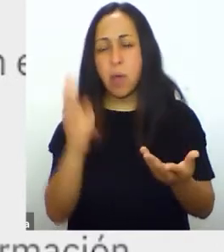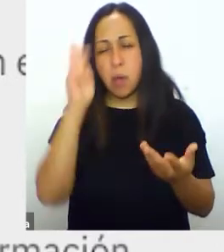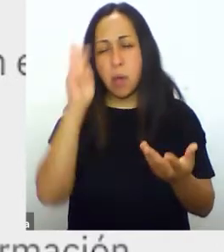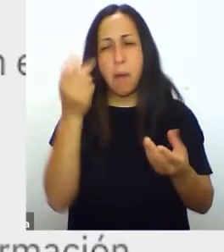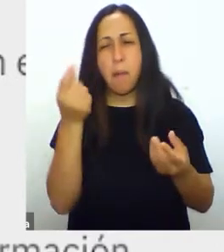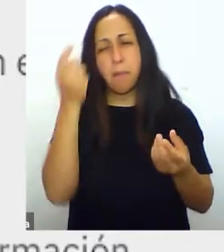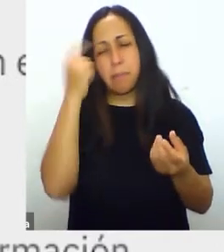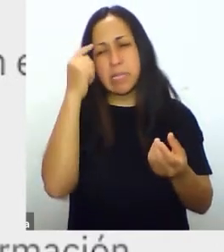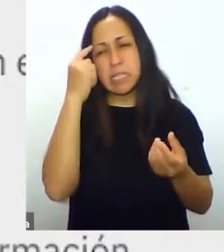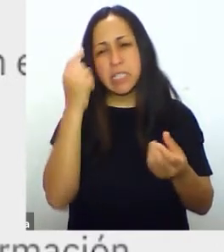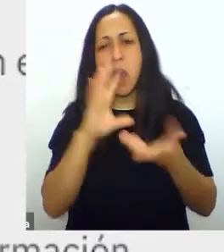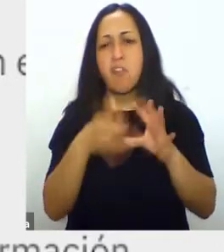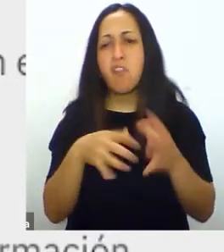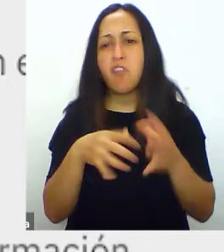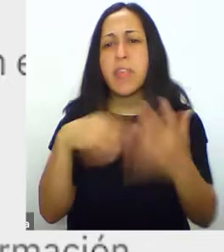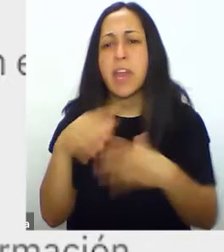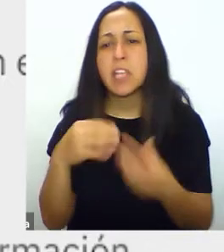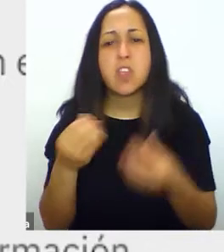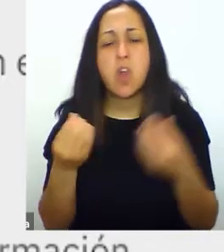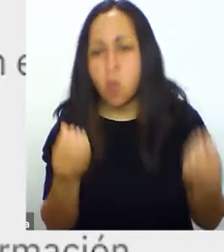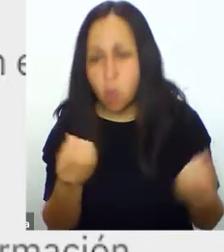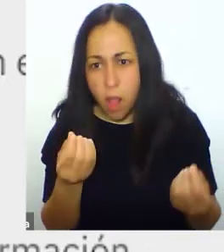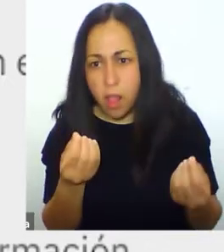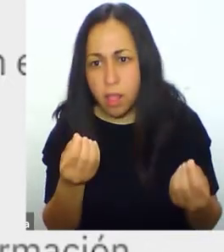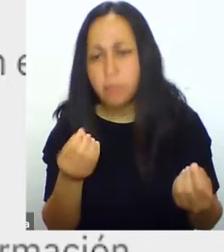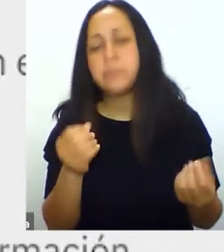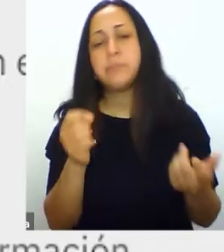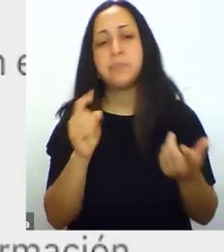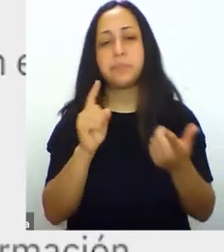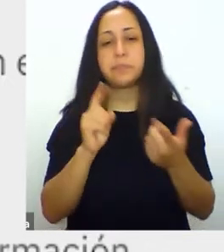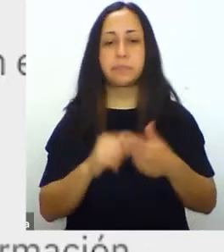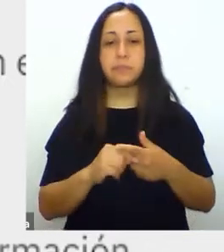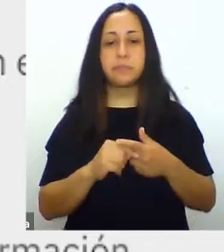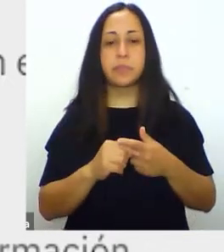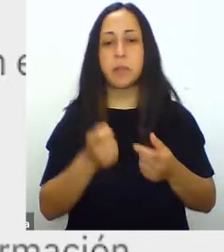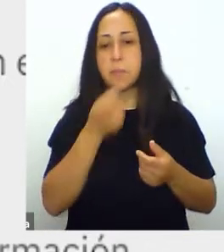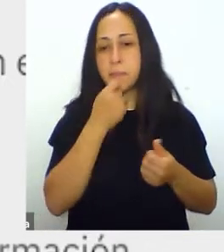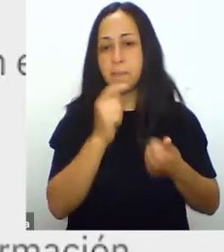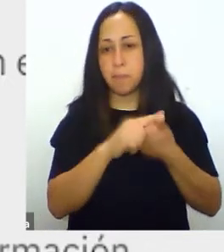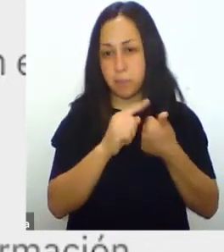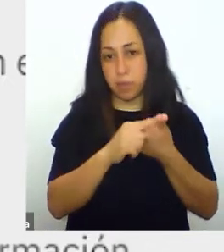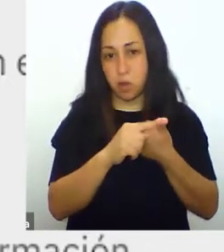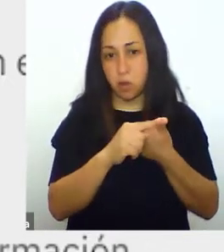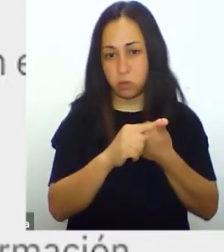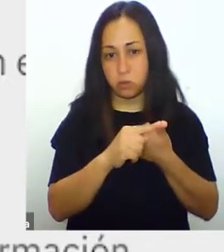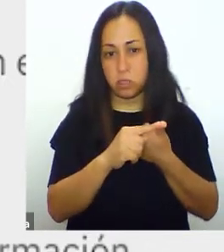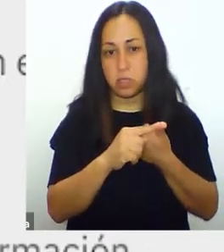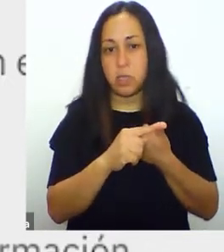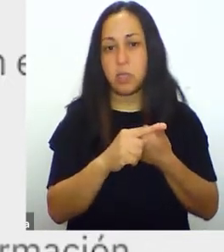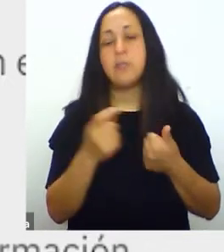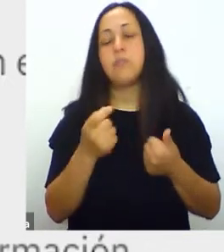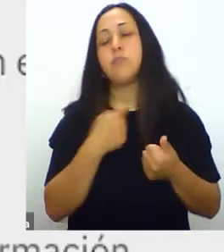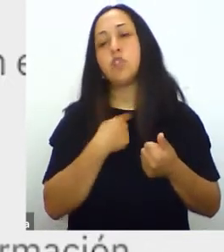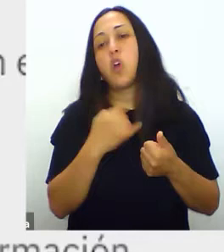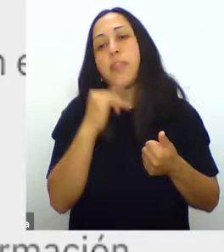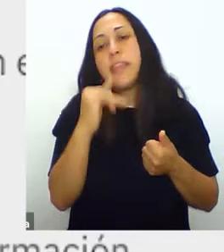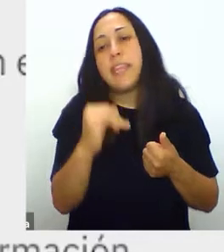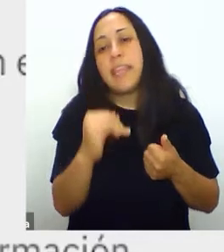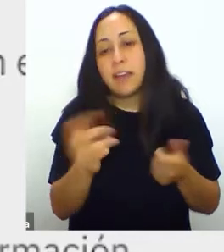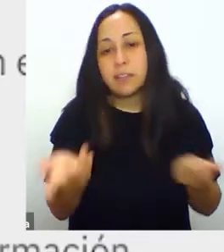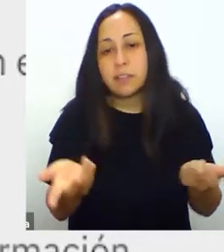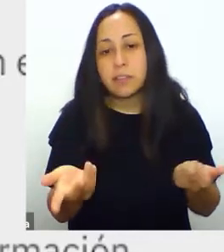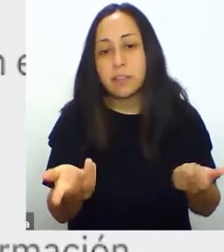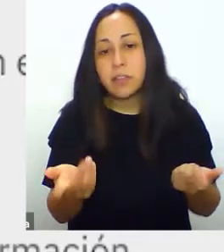de agresión está sufriendo Juana en este caso. En primera instancia, yo diría